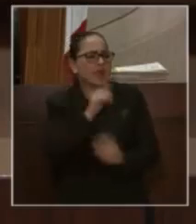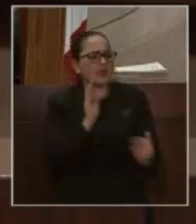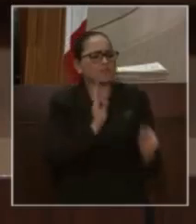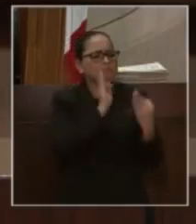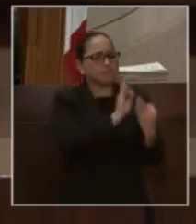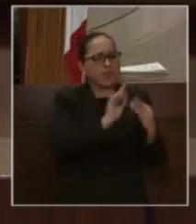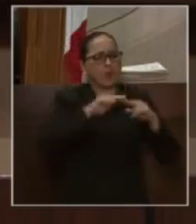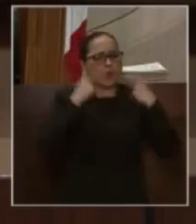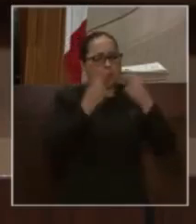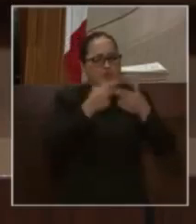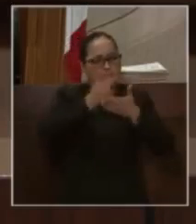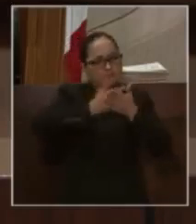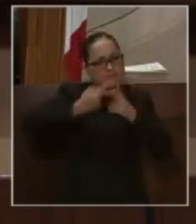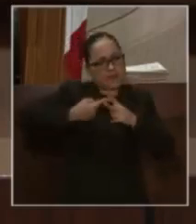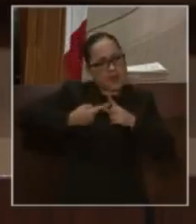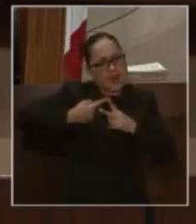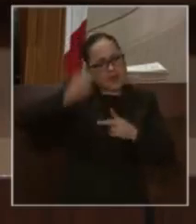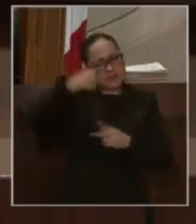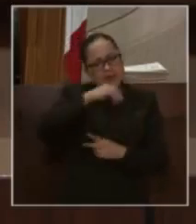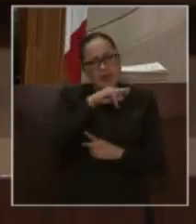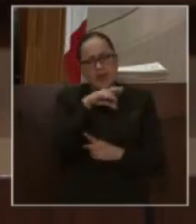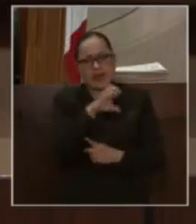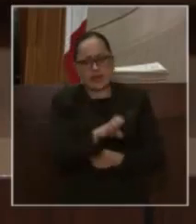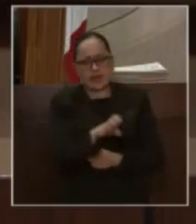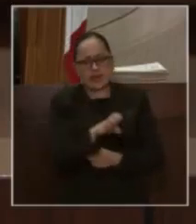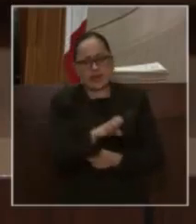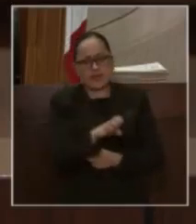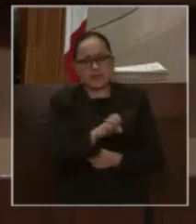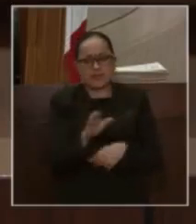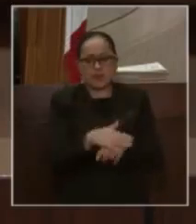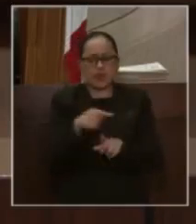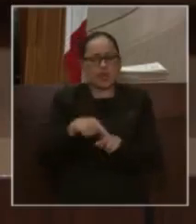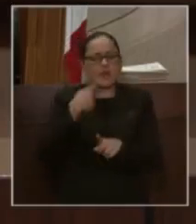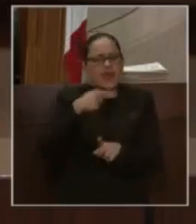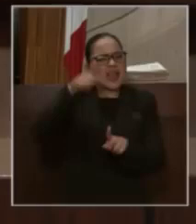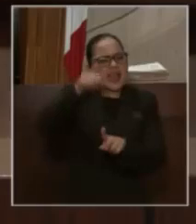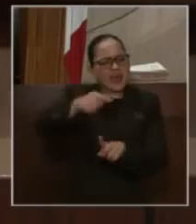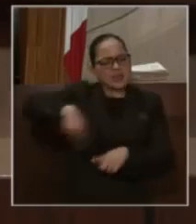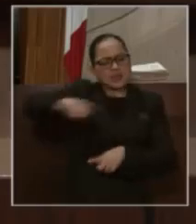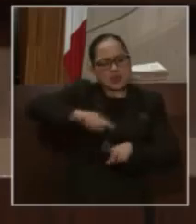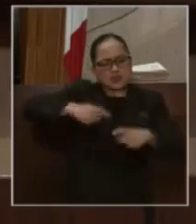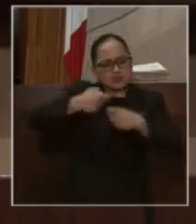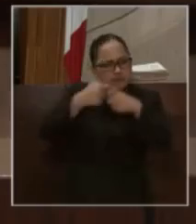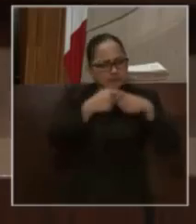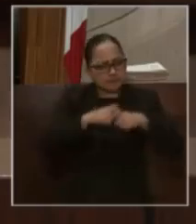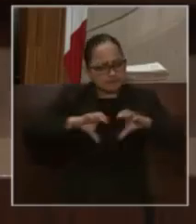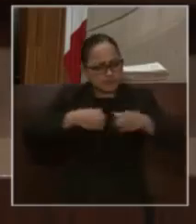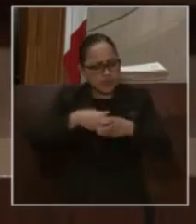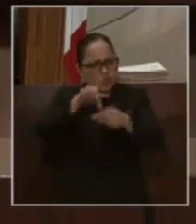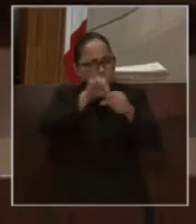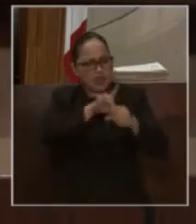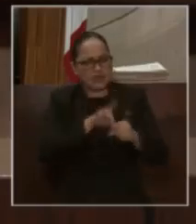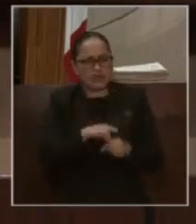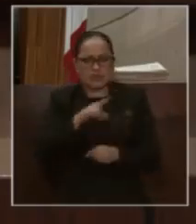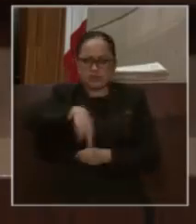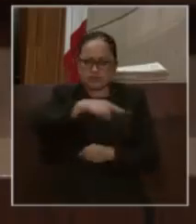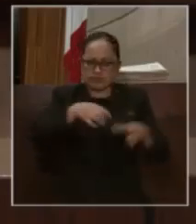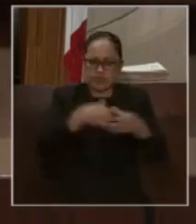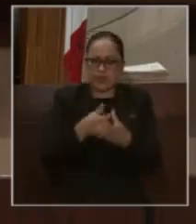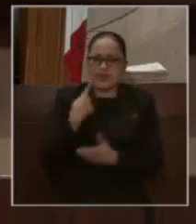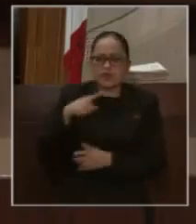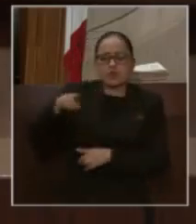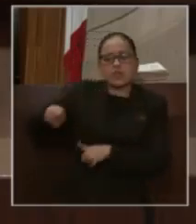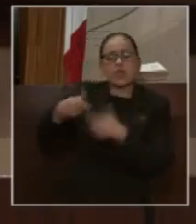de Fiscalización del INE por la constitución de del fideicomiso, y denunció al partido político